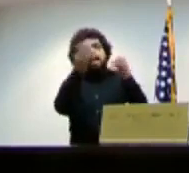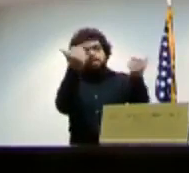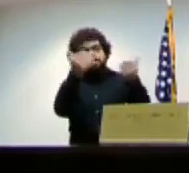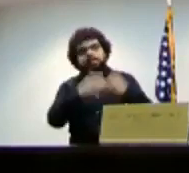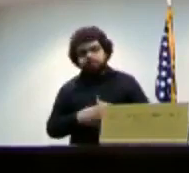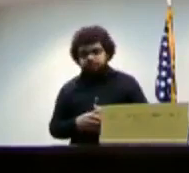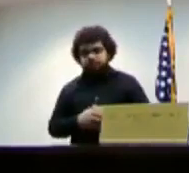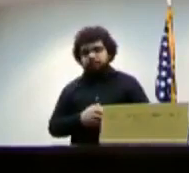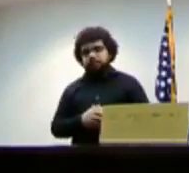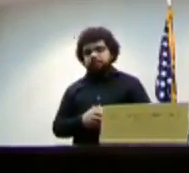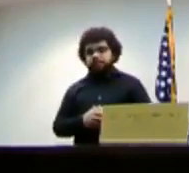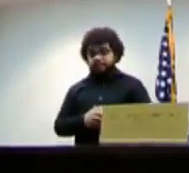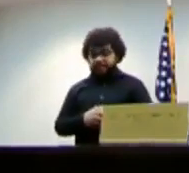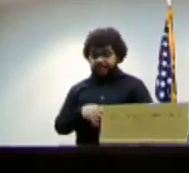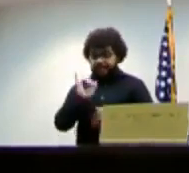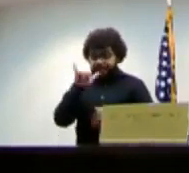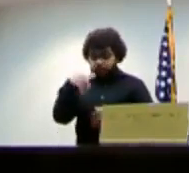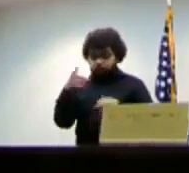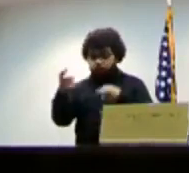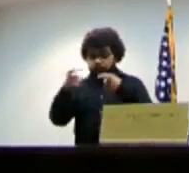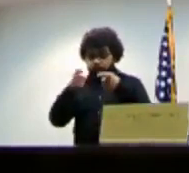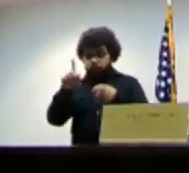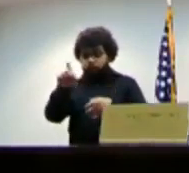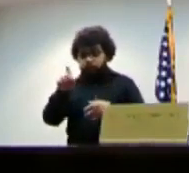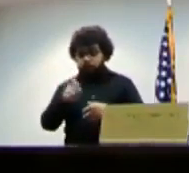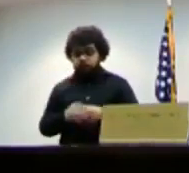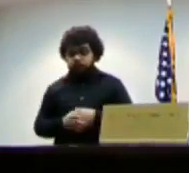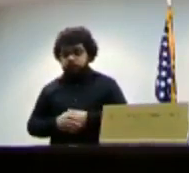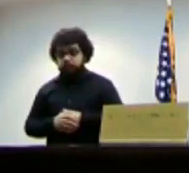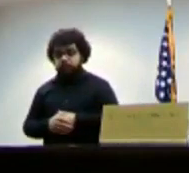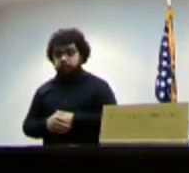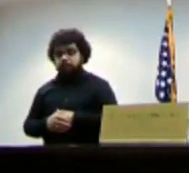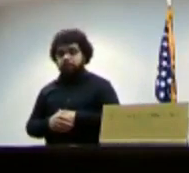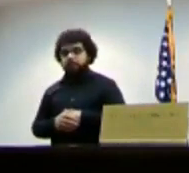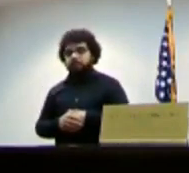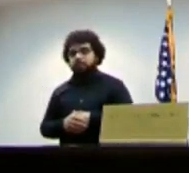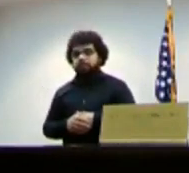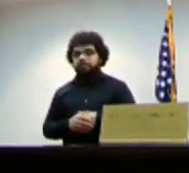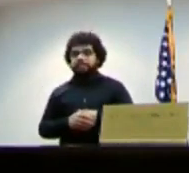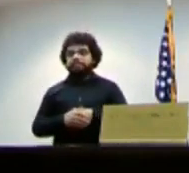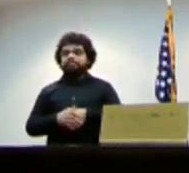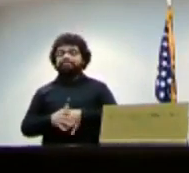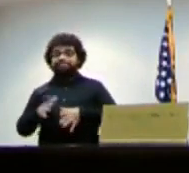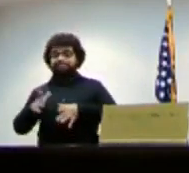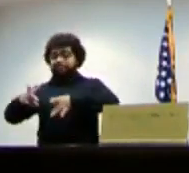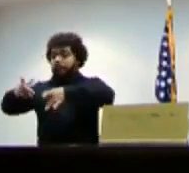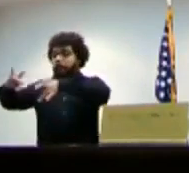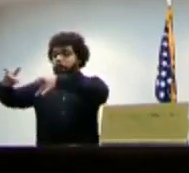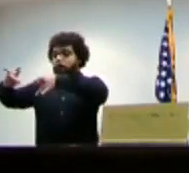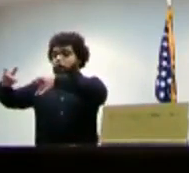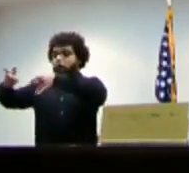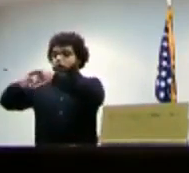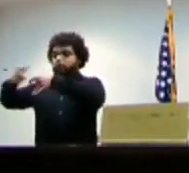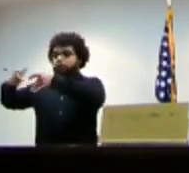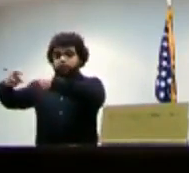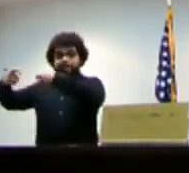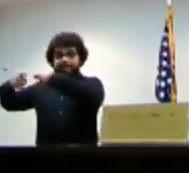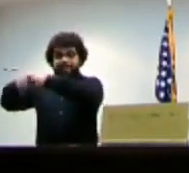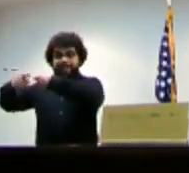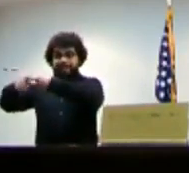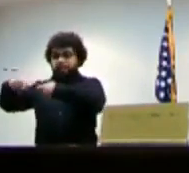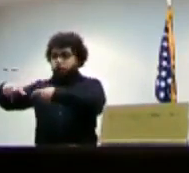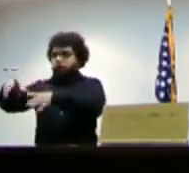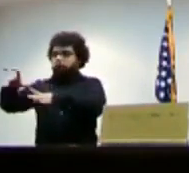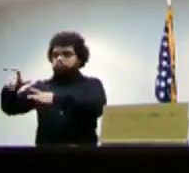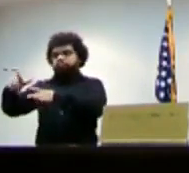¿Verdad? Ellos son los que toman ese control. El centro de control energético es el cerebro de un sistema de potencia,